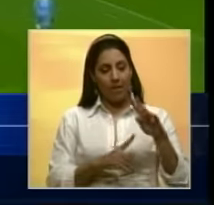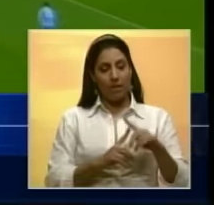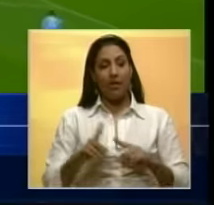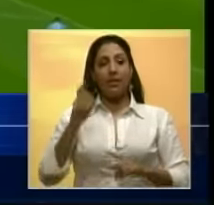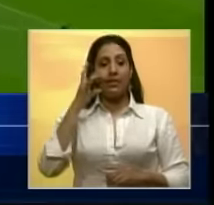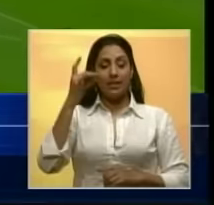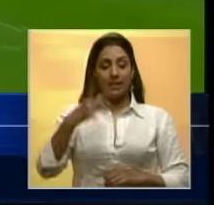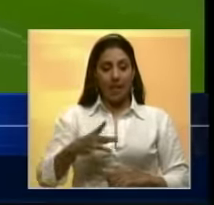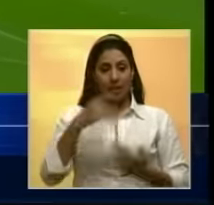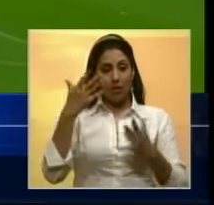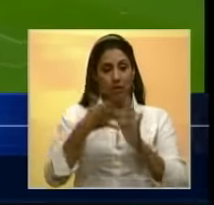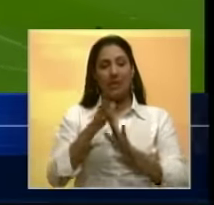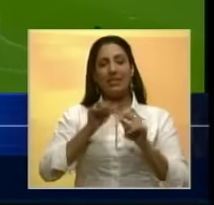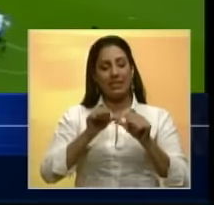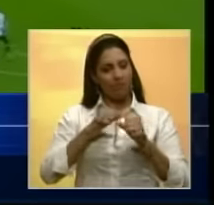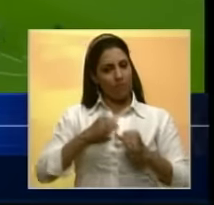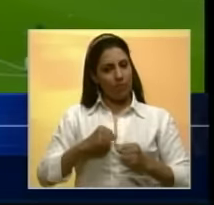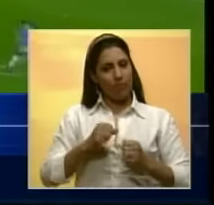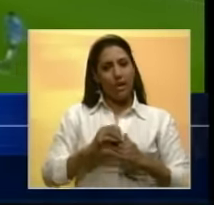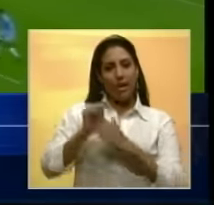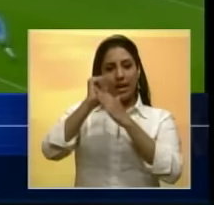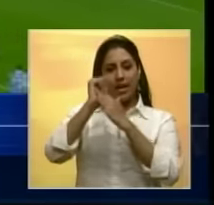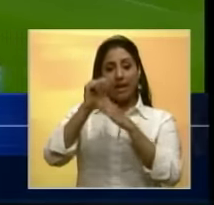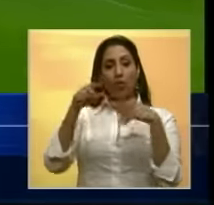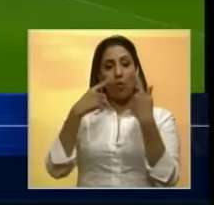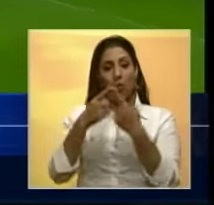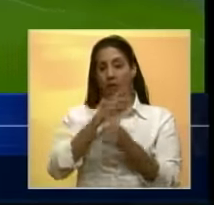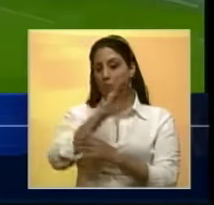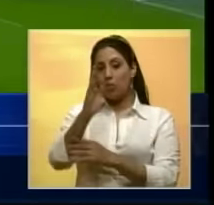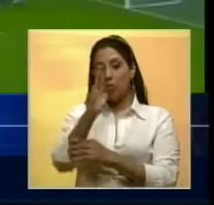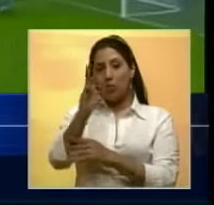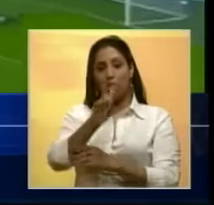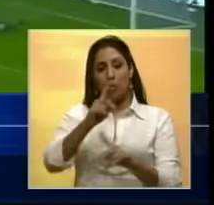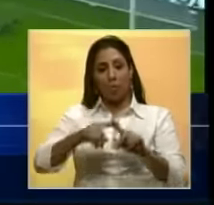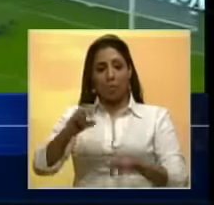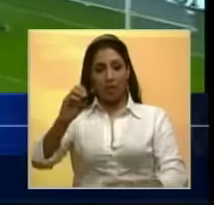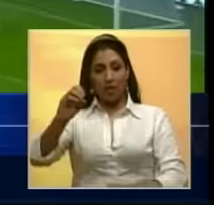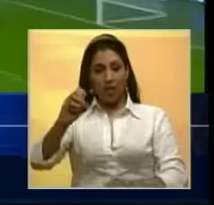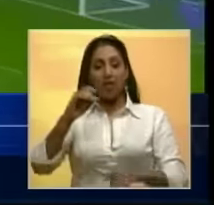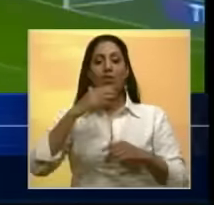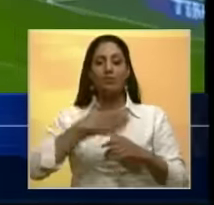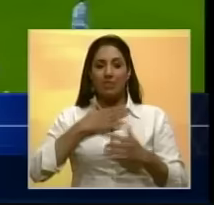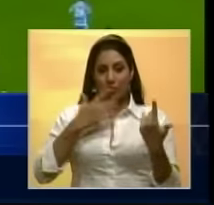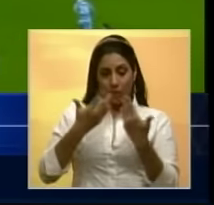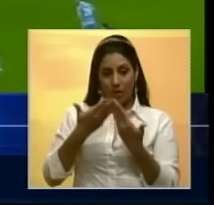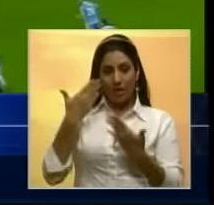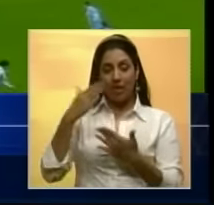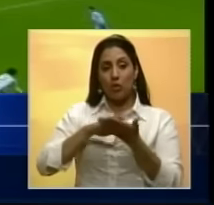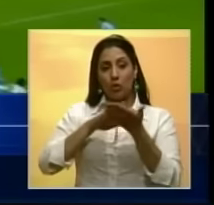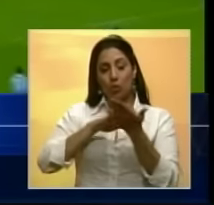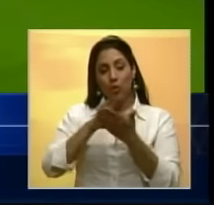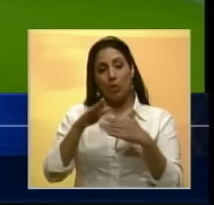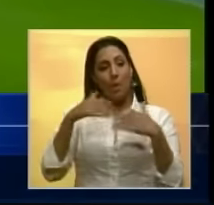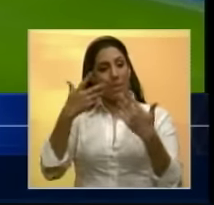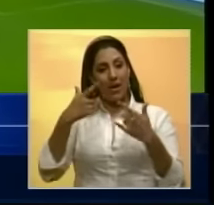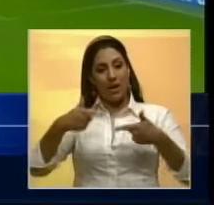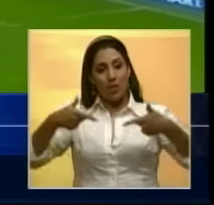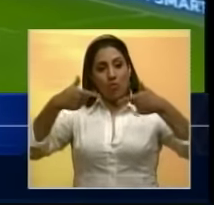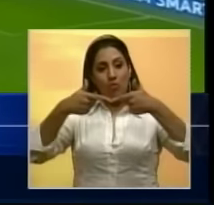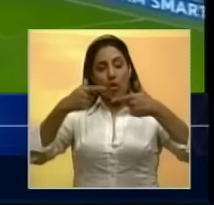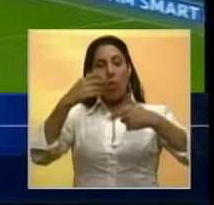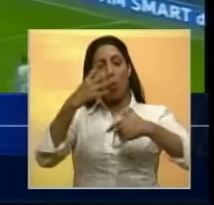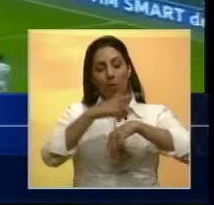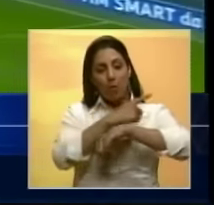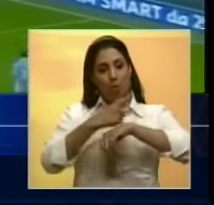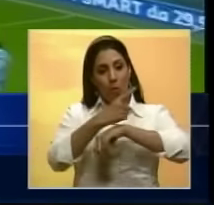En Italia, la Juventus se mantiene firme en el liderato del calcio tras superar a la Lazio 2-0. La Vecchia Signora resolvió el partido en el primer cuarto